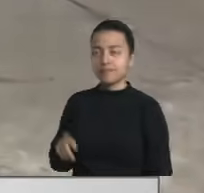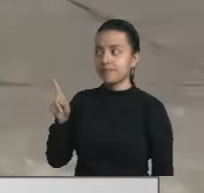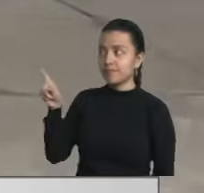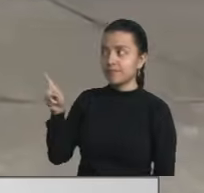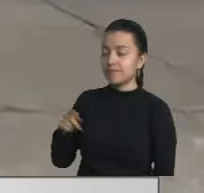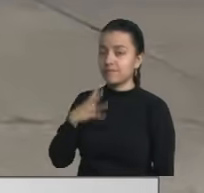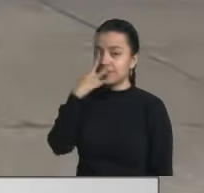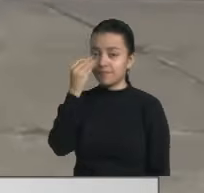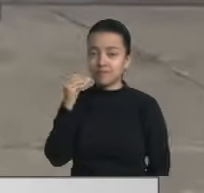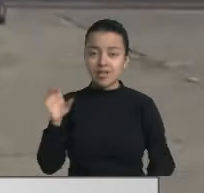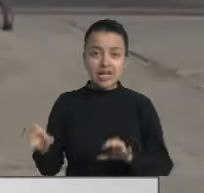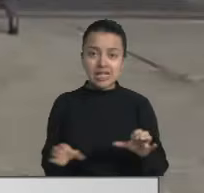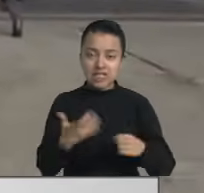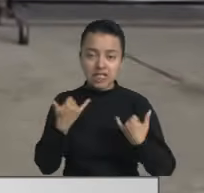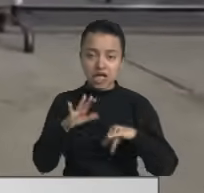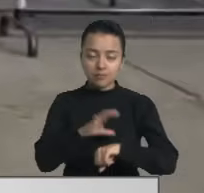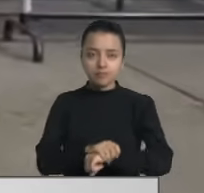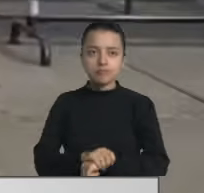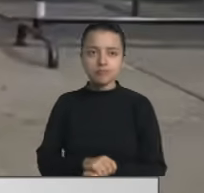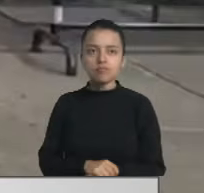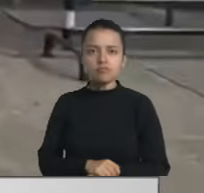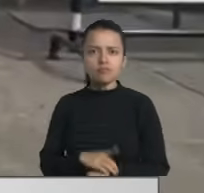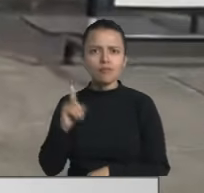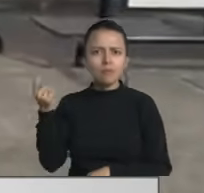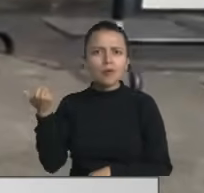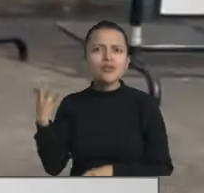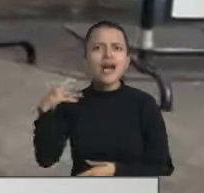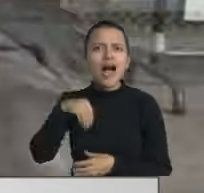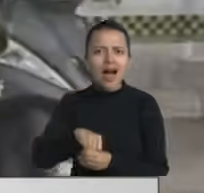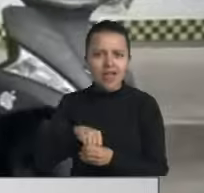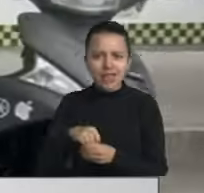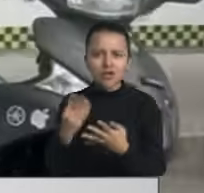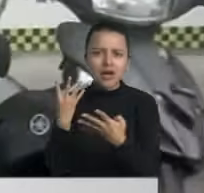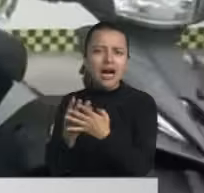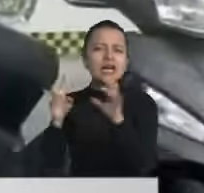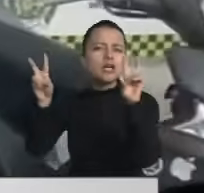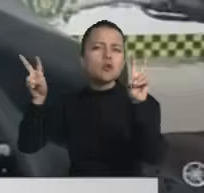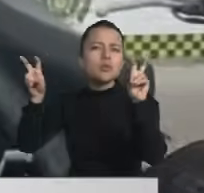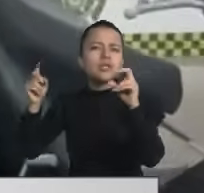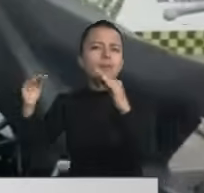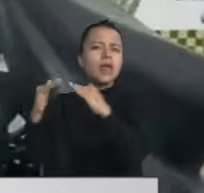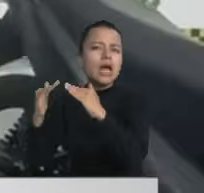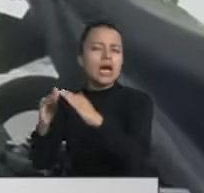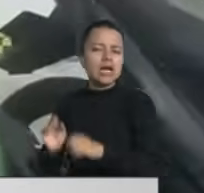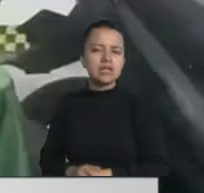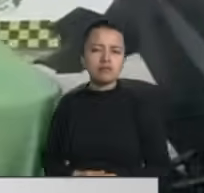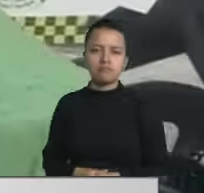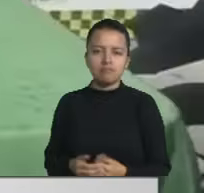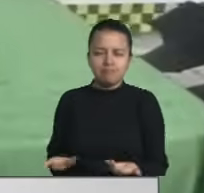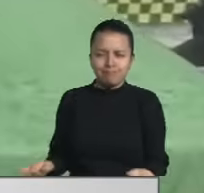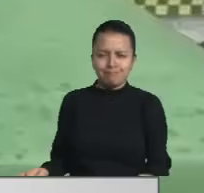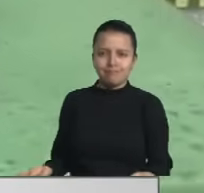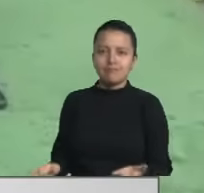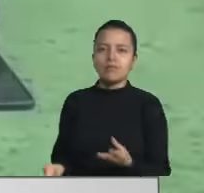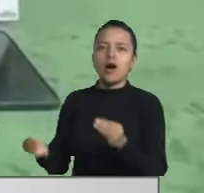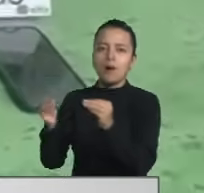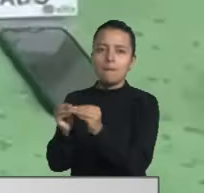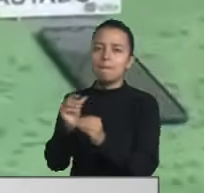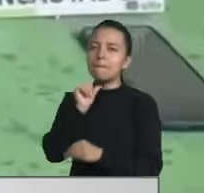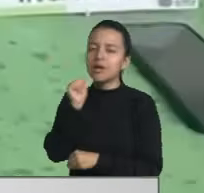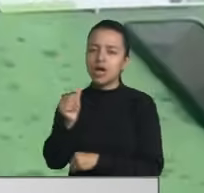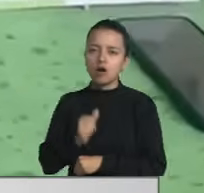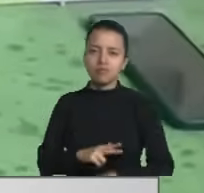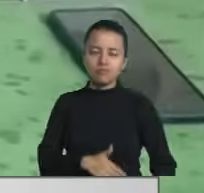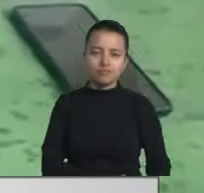al momento de la captura ya se encontraba cumpliendo condena bajo detención preventiva sin libertad provisional por el delito de porte y